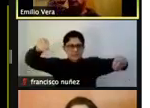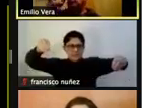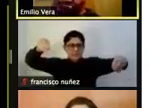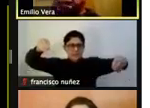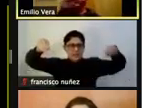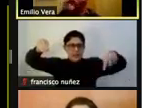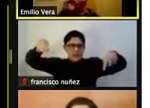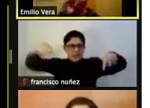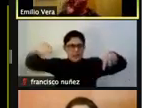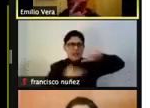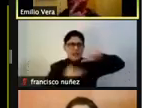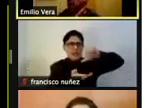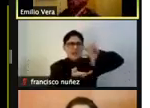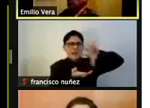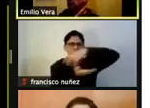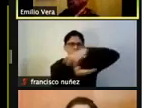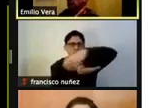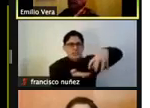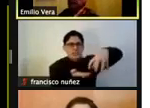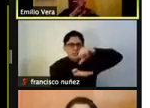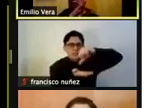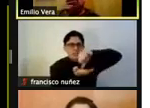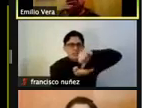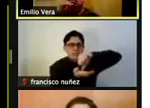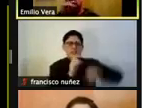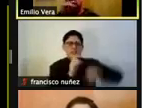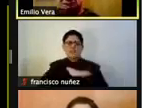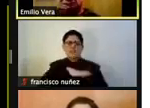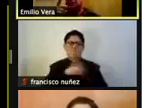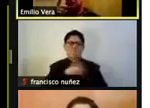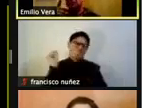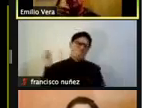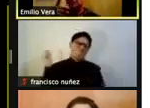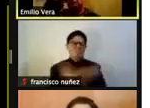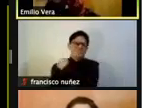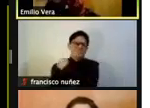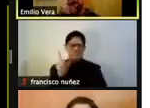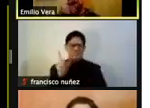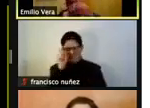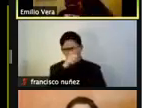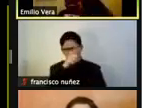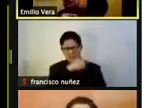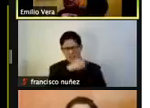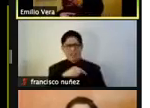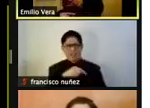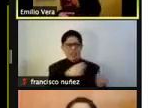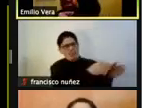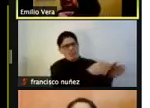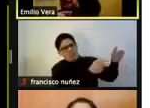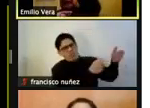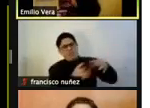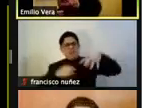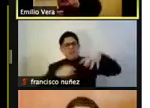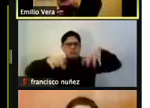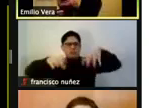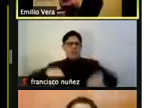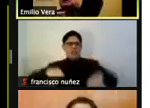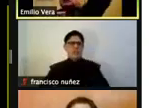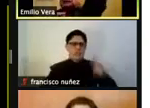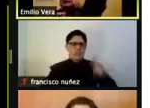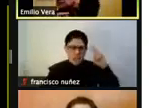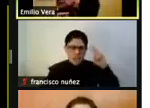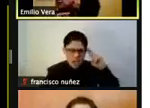cierto? Pucha, pero resulta que tengo que pasar por entre medio de la ciudad de Rancagua, y si me extiendo más allá hasta